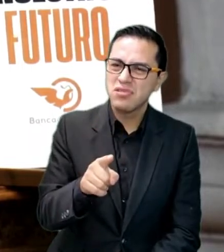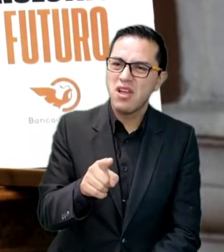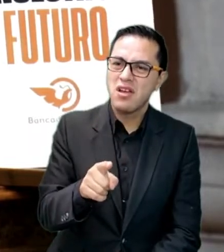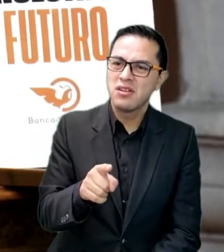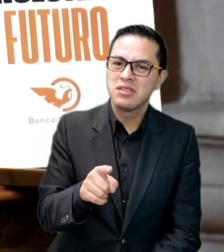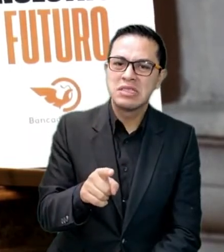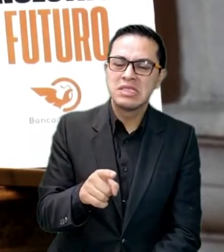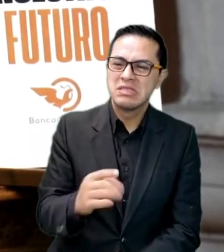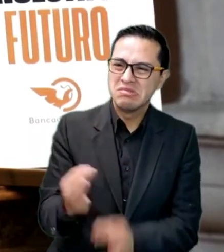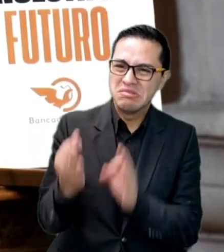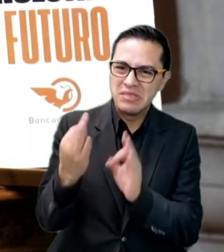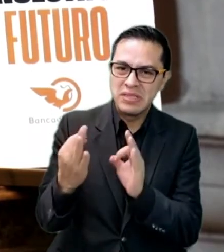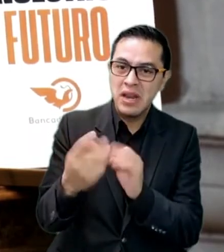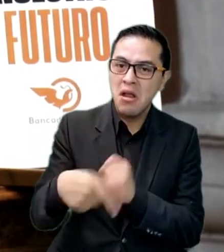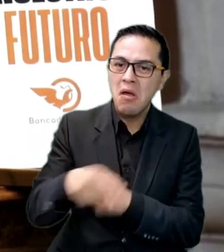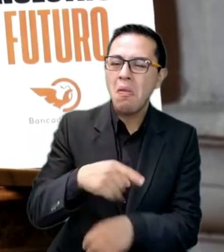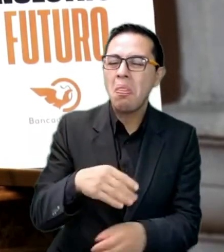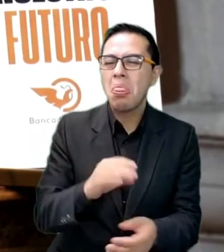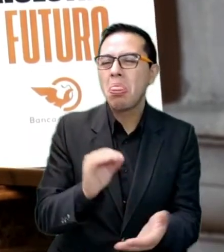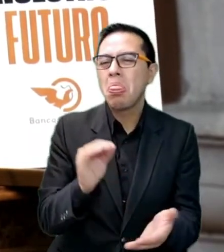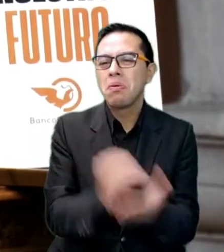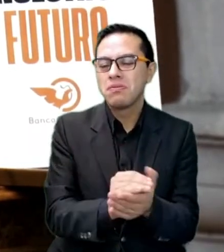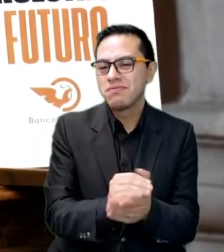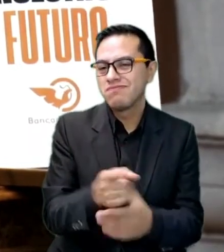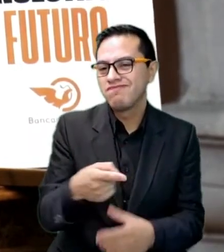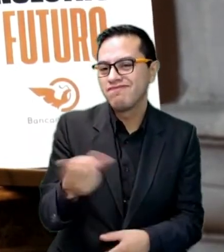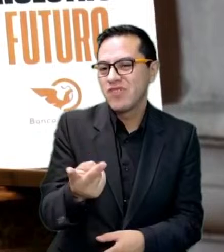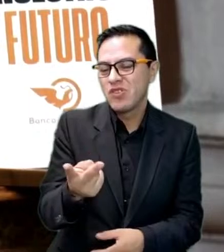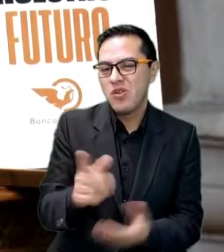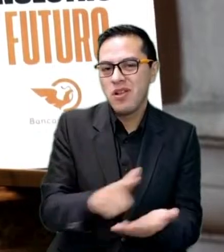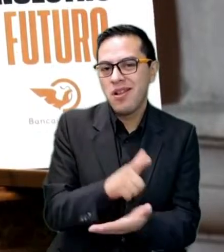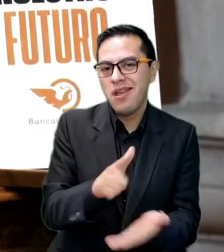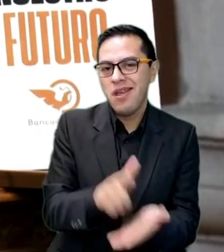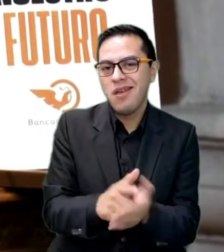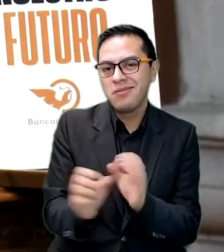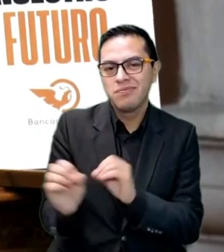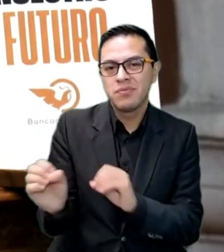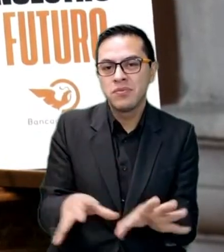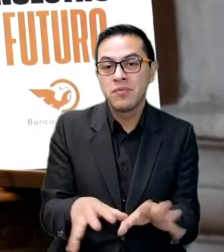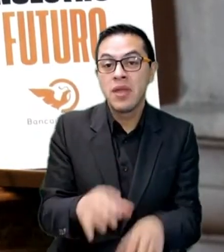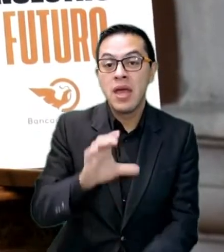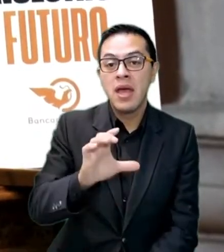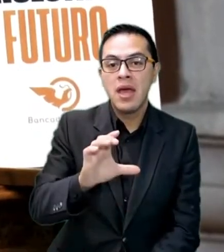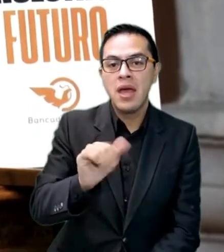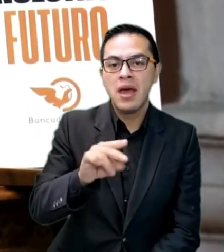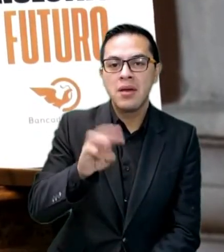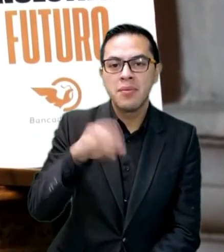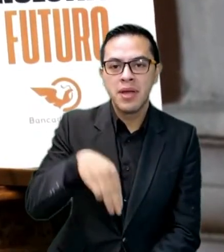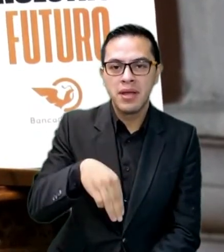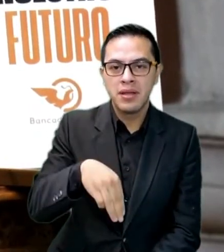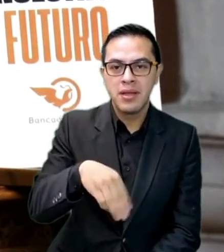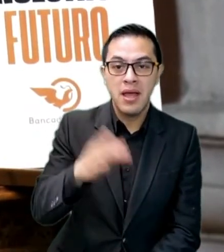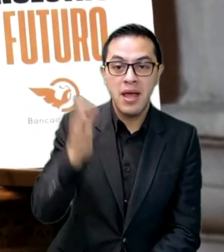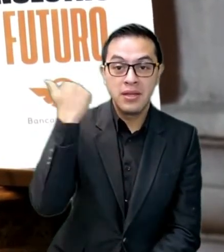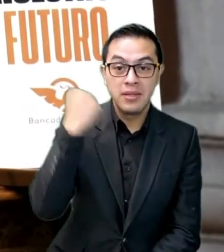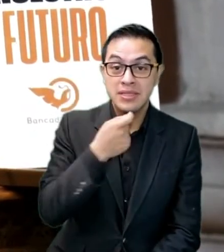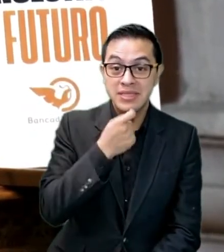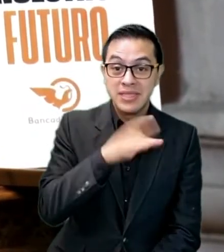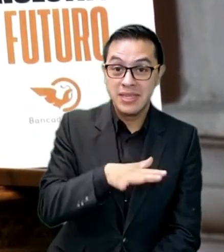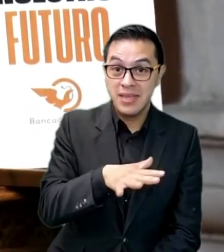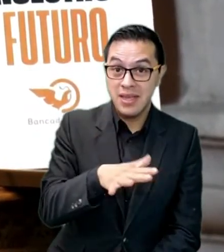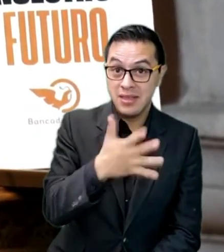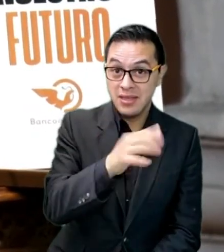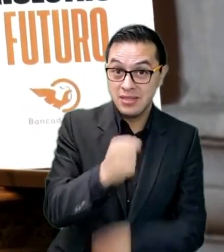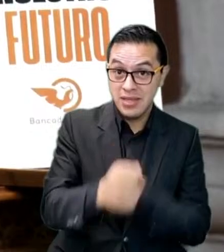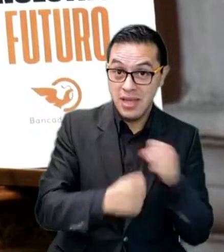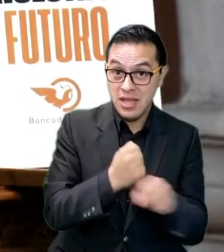niña de 10 años, de 10 meses, que ahora tiene 19 años, mientras que Minerva perdió a sus padres